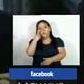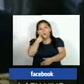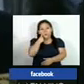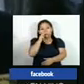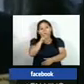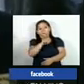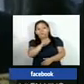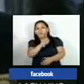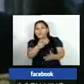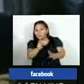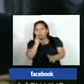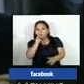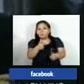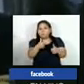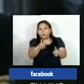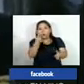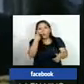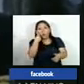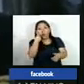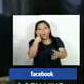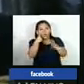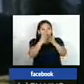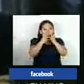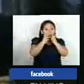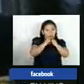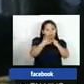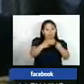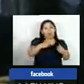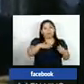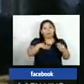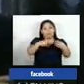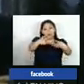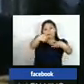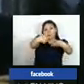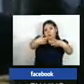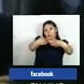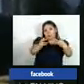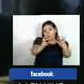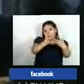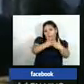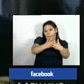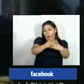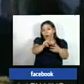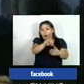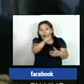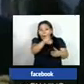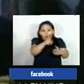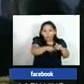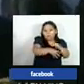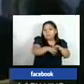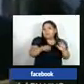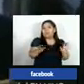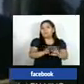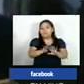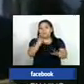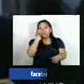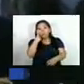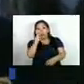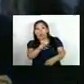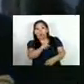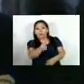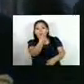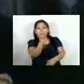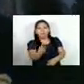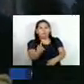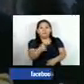en debido resguardo para efecto de tener la legalidad de que los mismos no serán utilizados indebidamente por manos que no